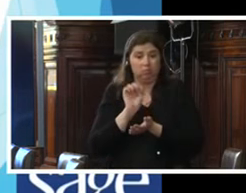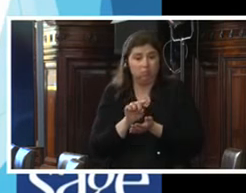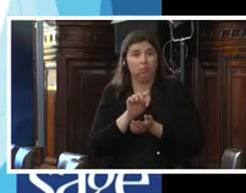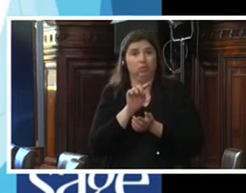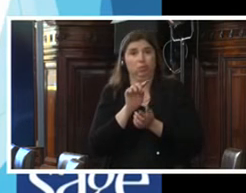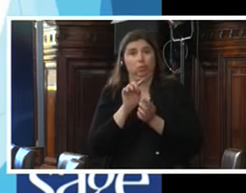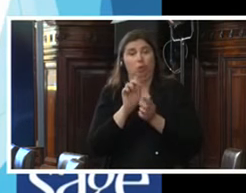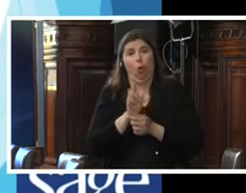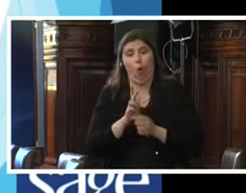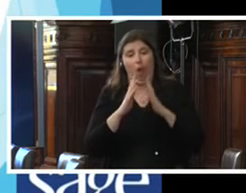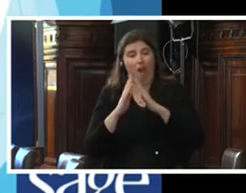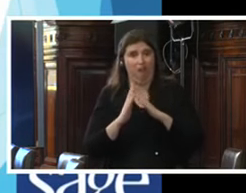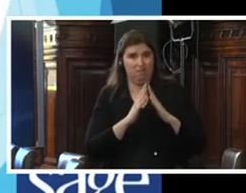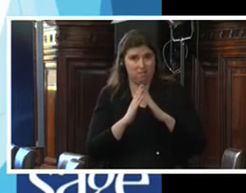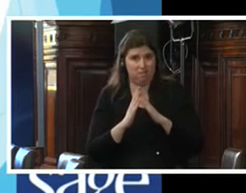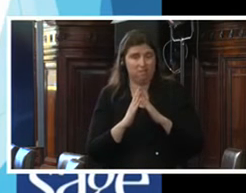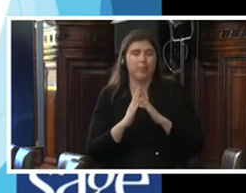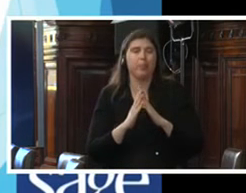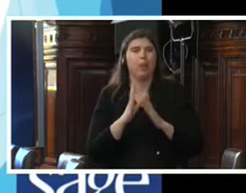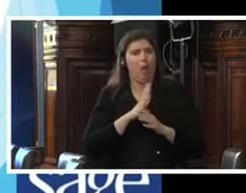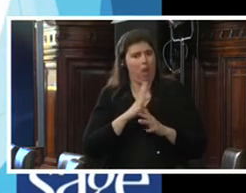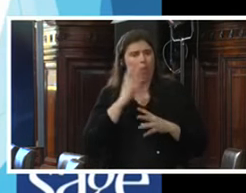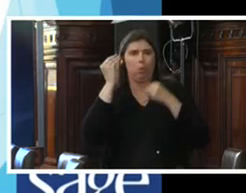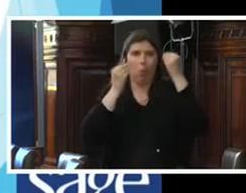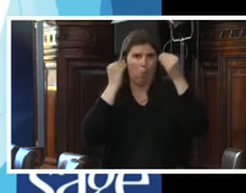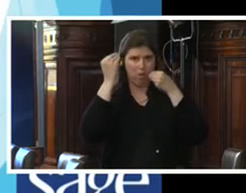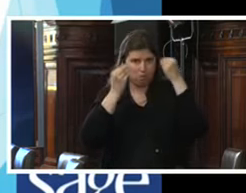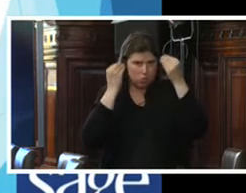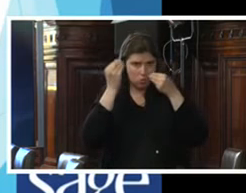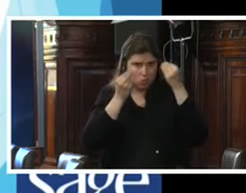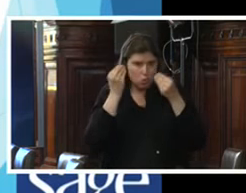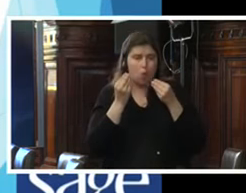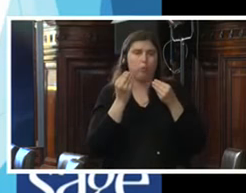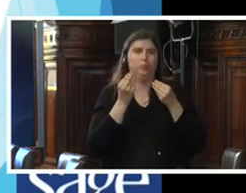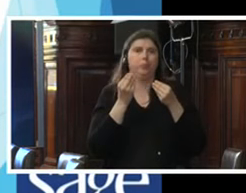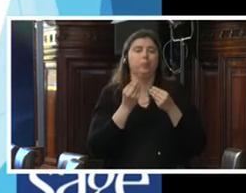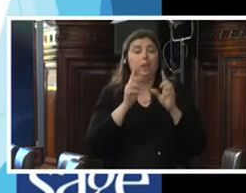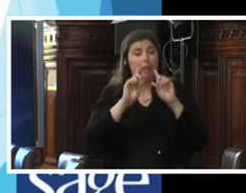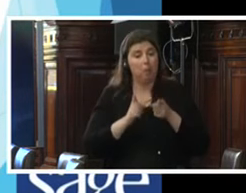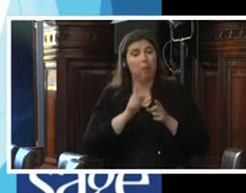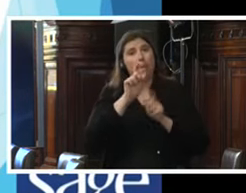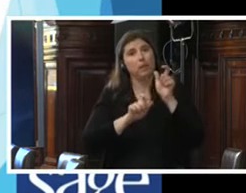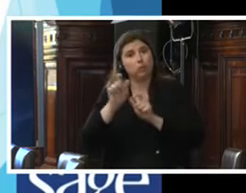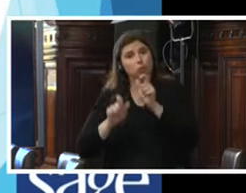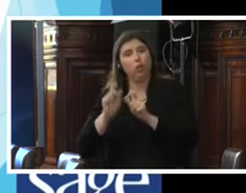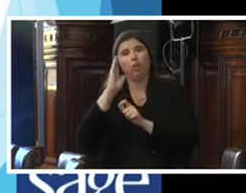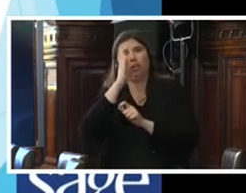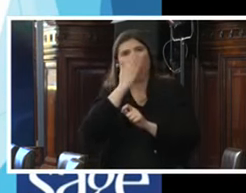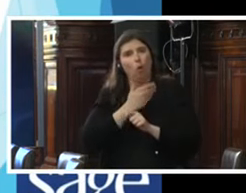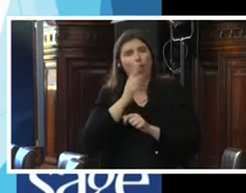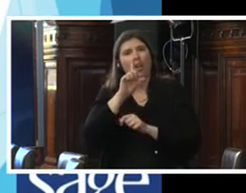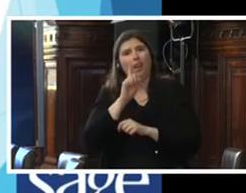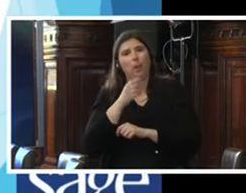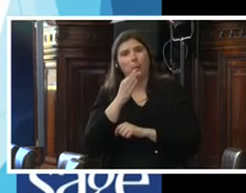canción en interés de la parte audiovisual desde el color en especial y african american audiovisual de